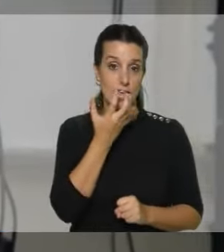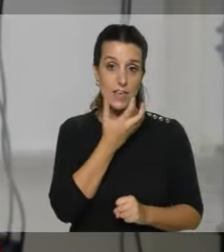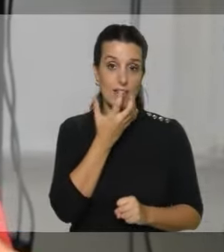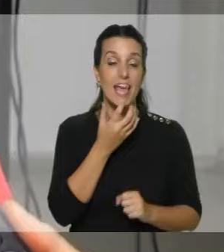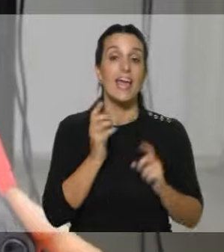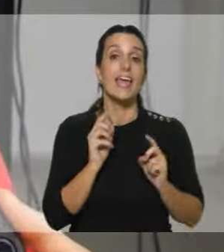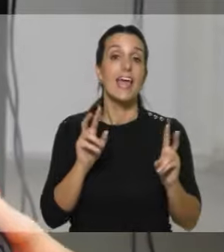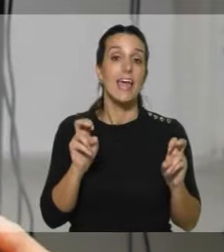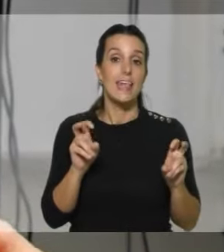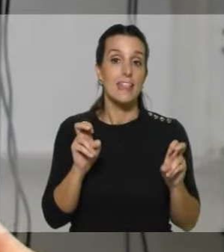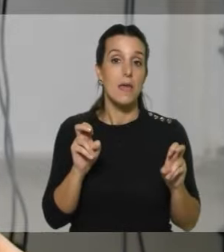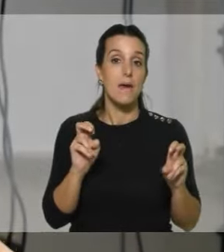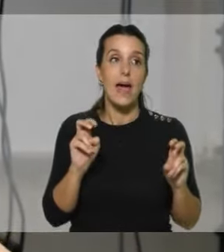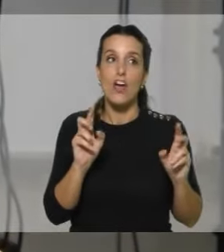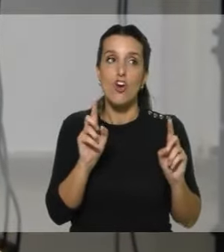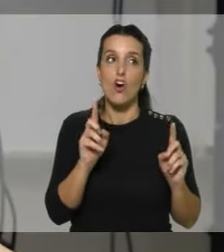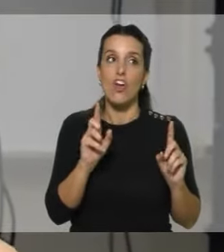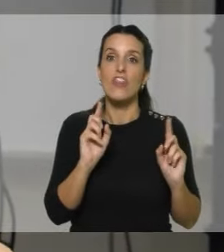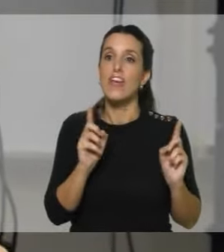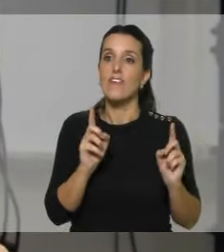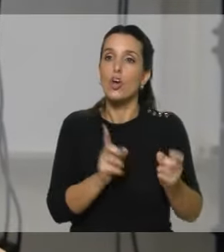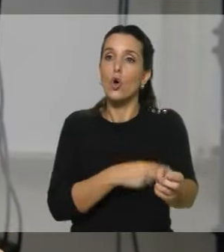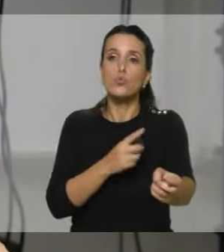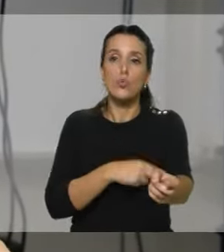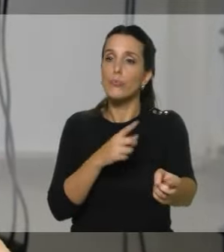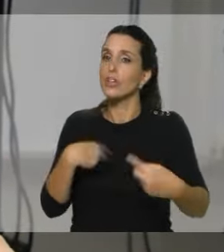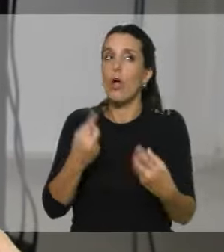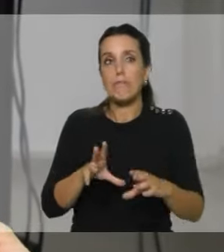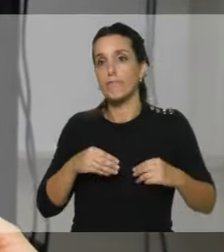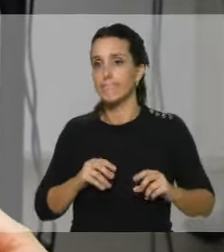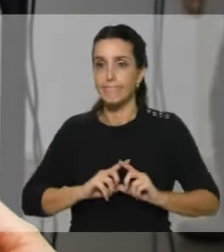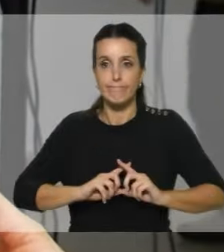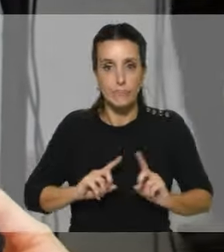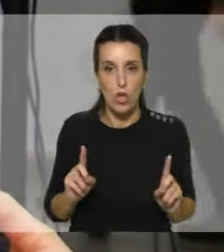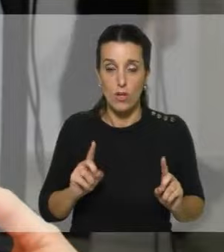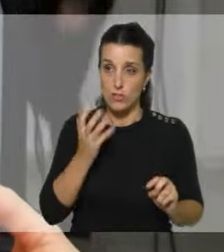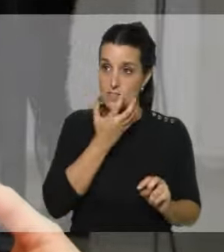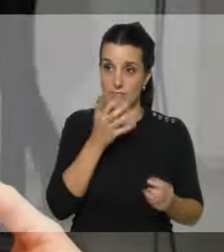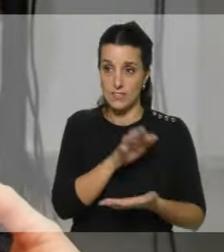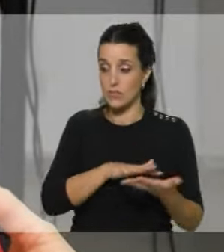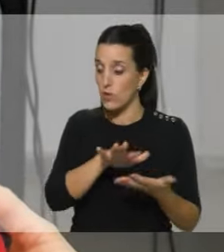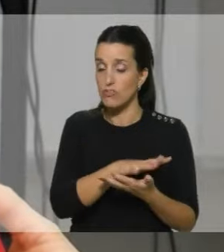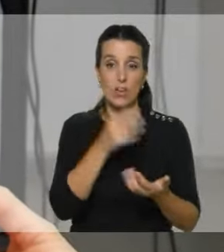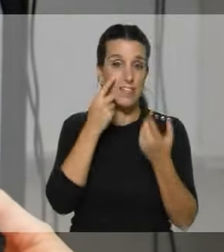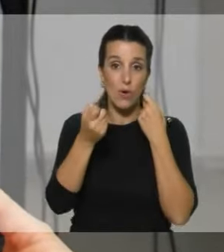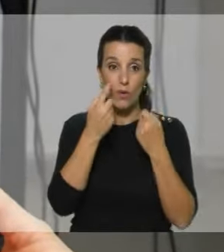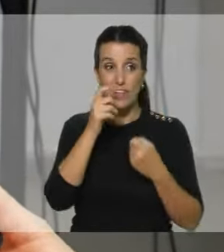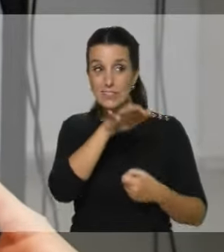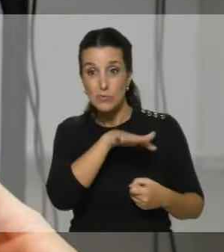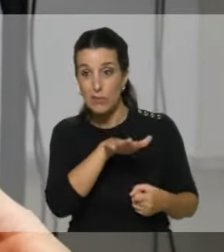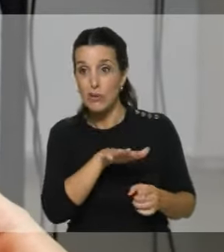y un tema que no tenemos que naturalizar, ¿verdad? Aunque suena monstruoso esto de naturalizar un hecho